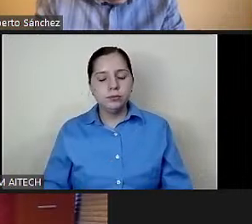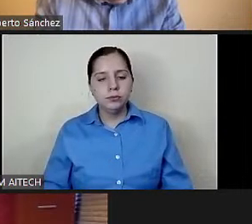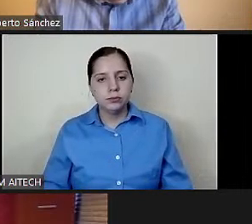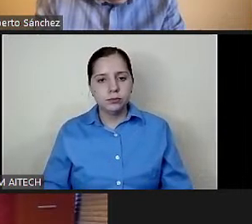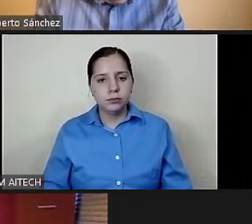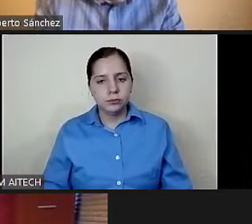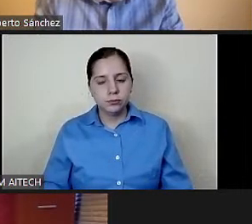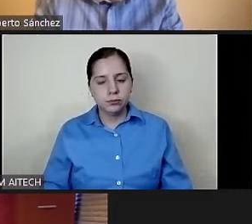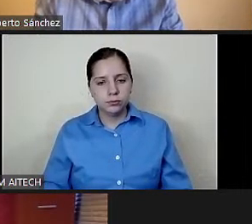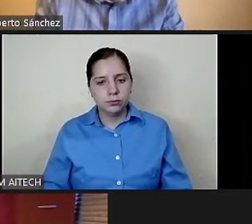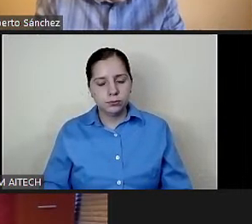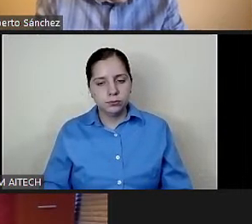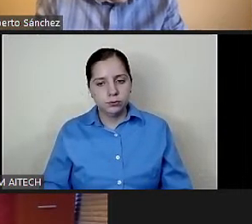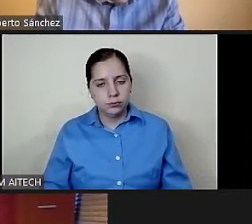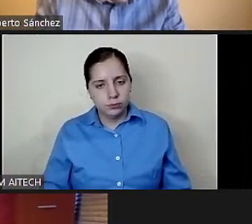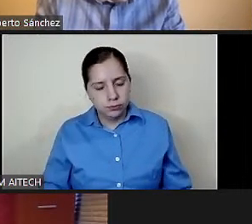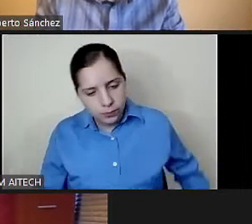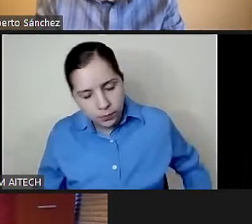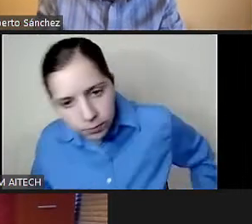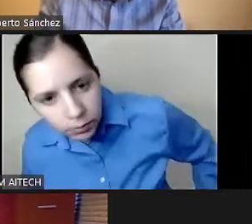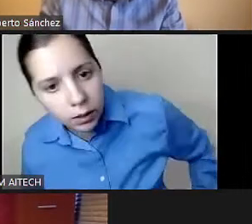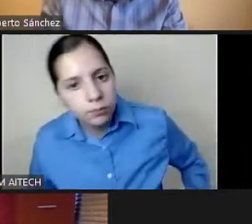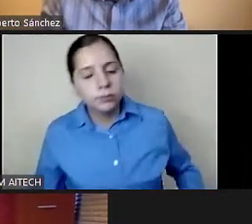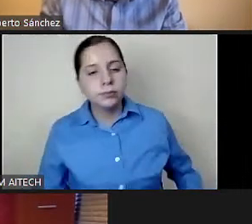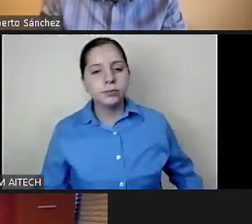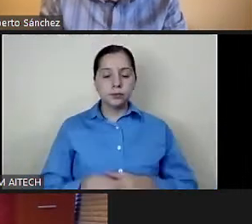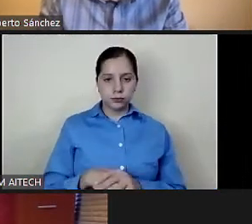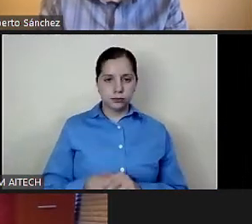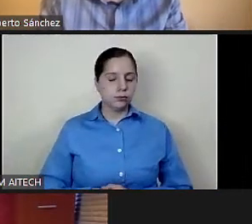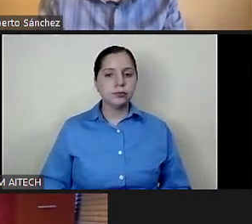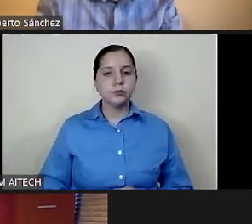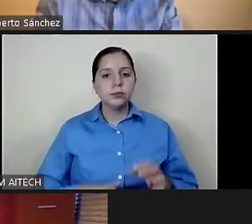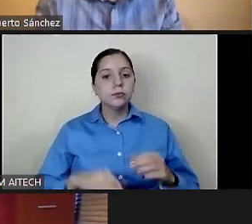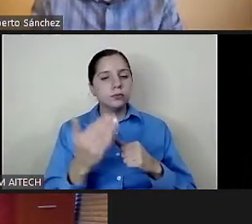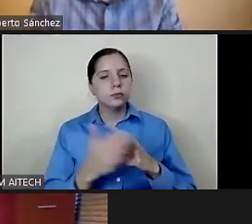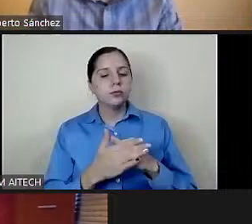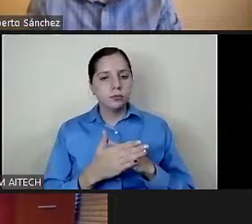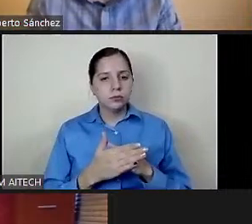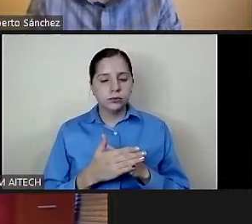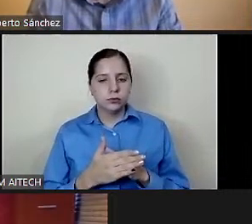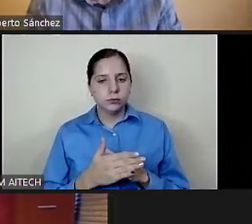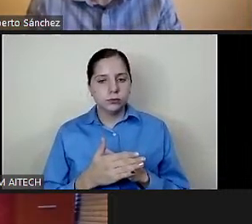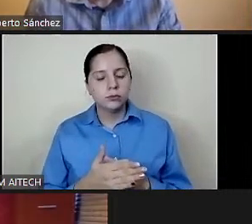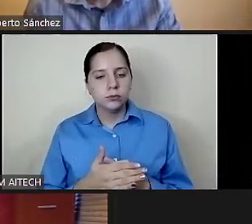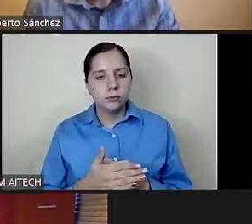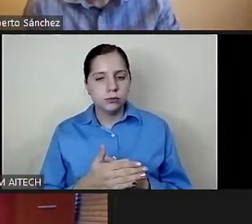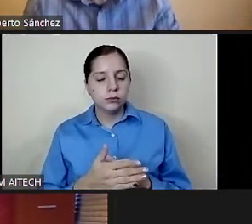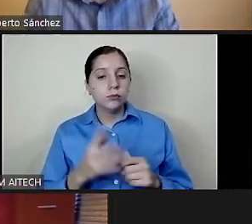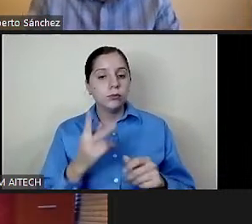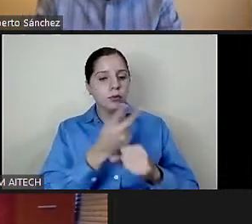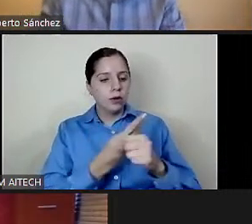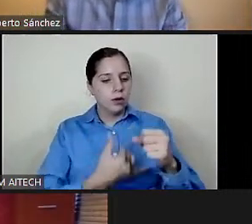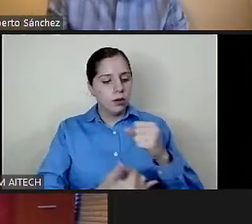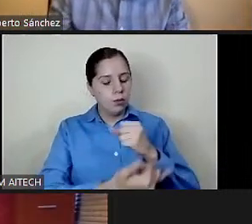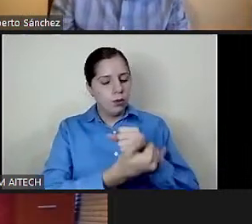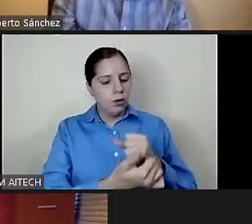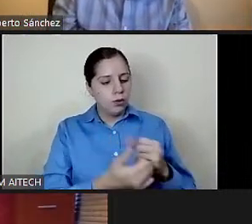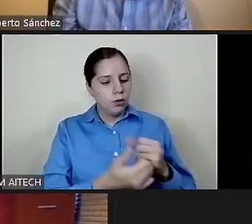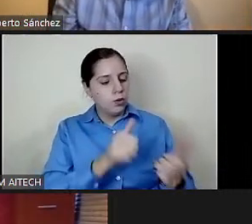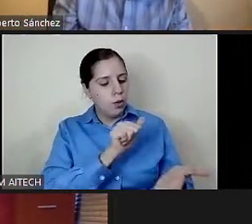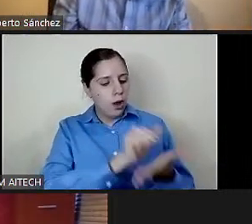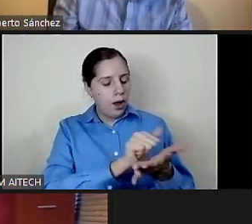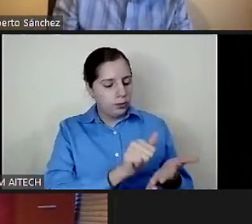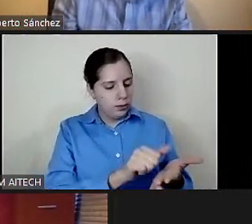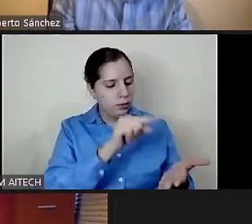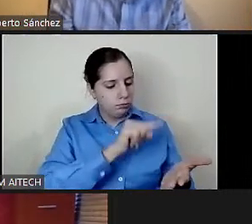día. Como lo instruye. El siguiente punto en el orden del día corresponde a los proyectos de acta de la 14ª,